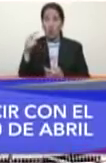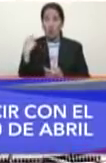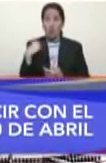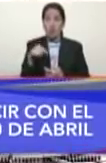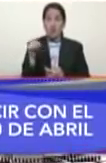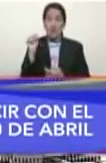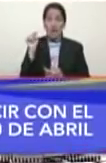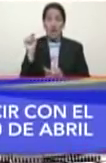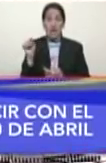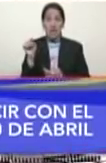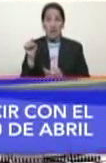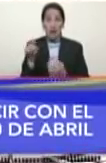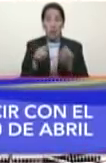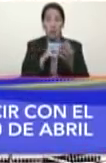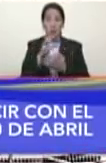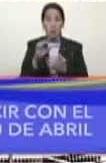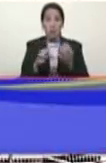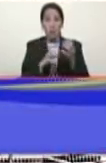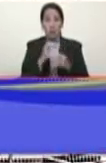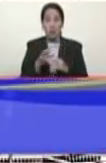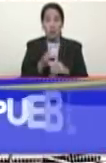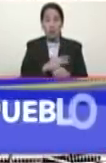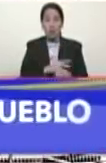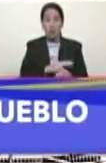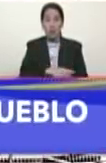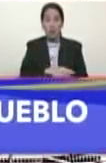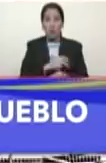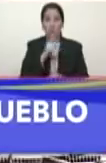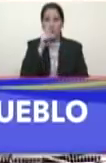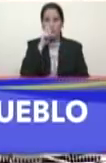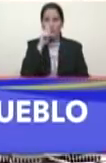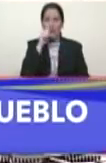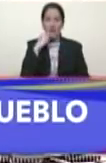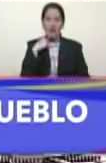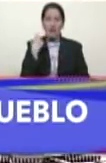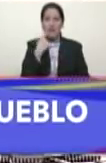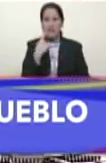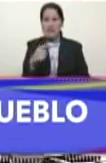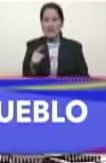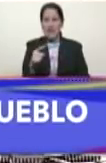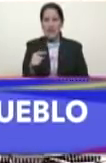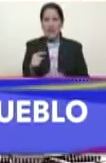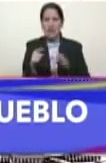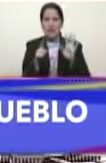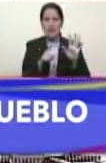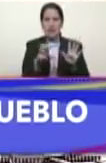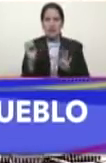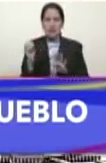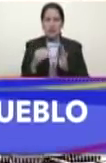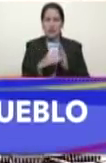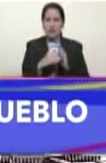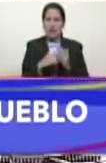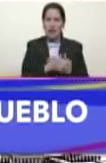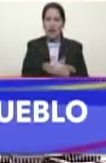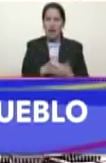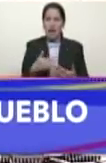el berenjenal. Ustedes tienen allá una guerra de 60 años. No han querido hacer la